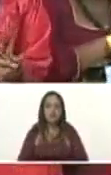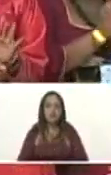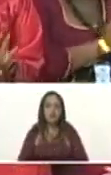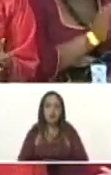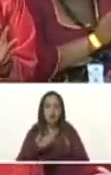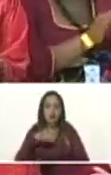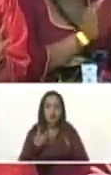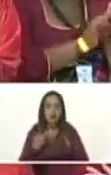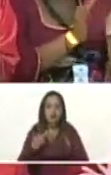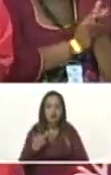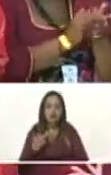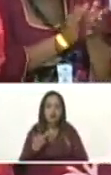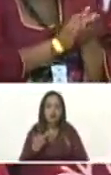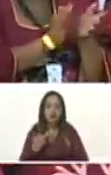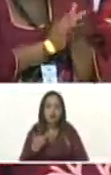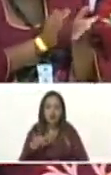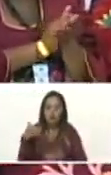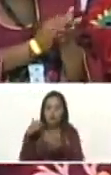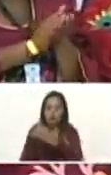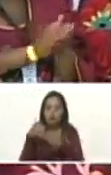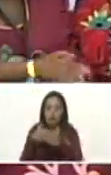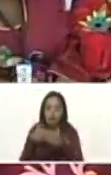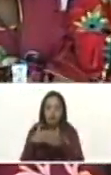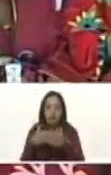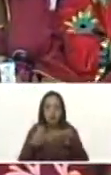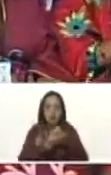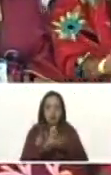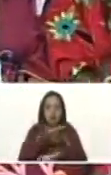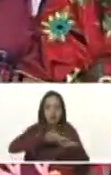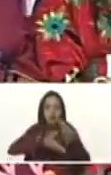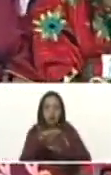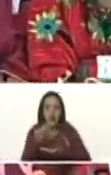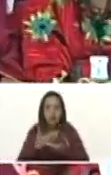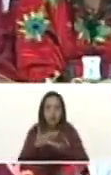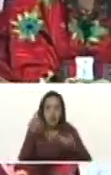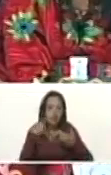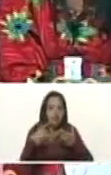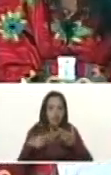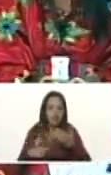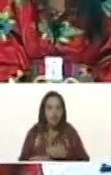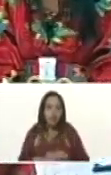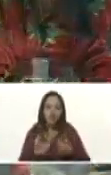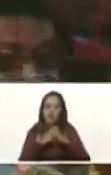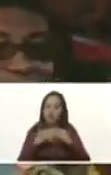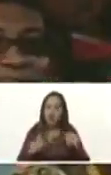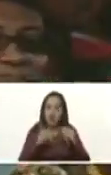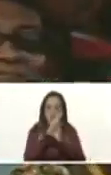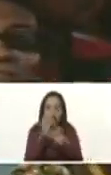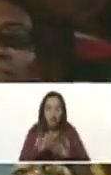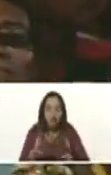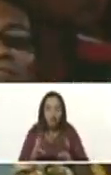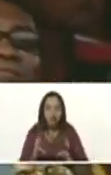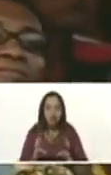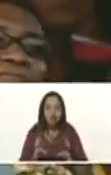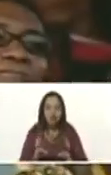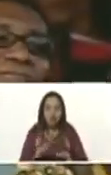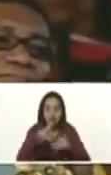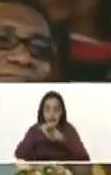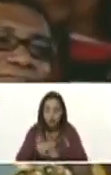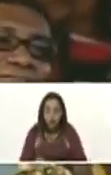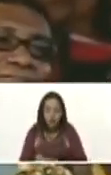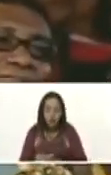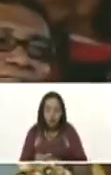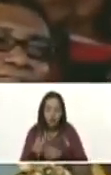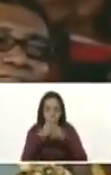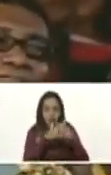para combatir en el marco de nuestra pluralidad y diversidad todos los mecanismos de dominación del